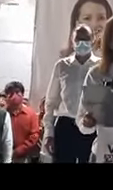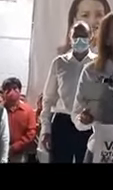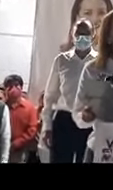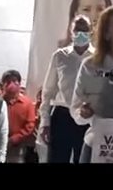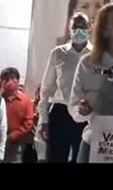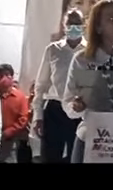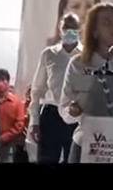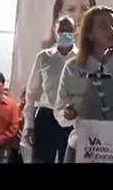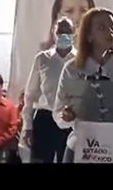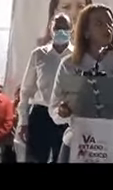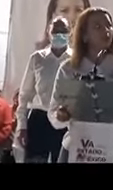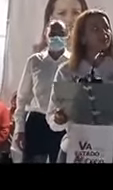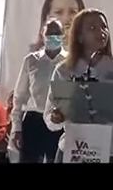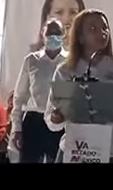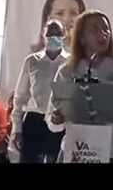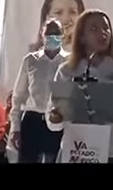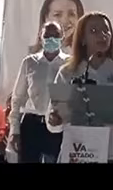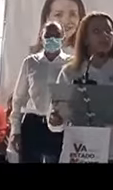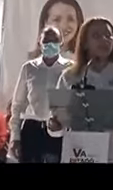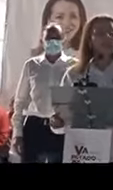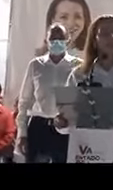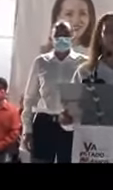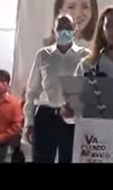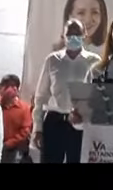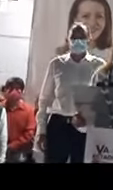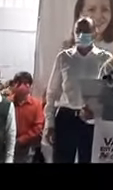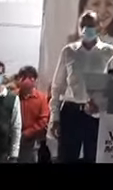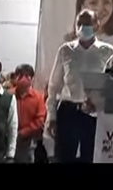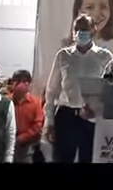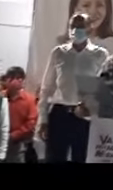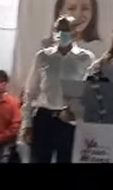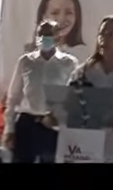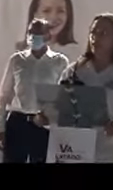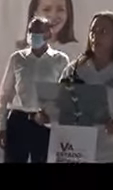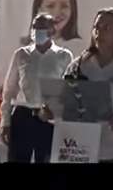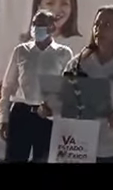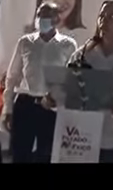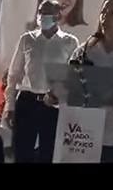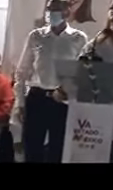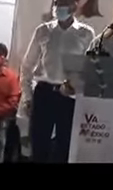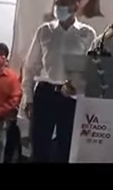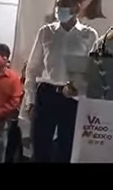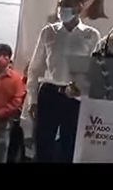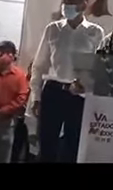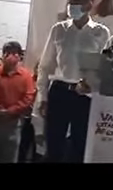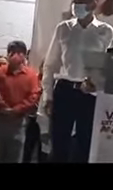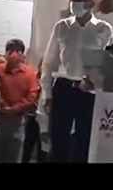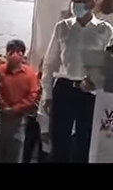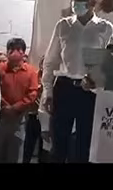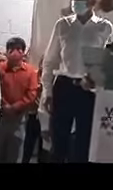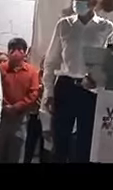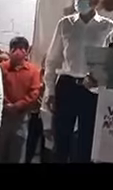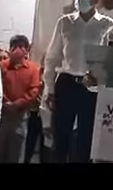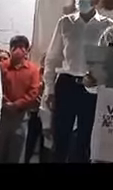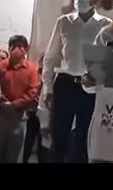vigilar que el presupuesto estatal se etiquete correctamente en cada uno de los